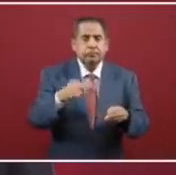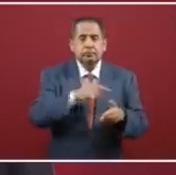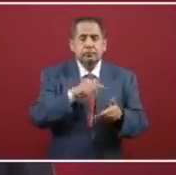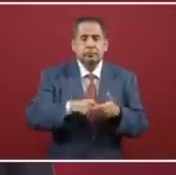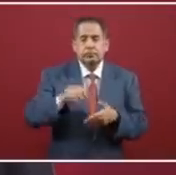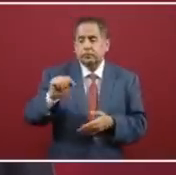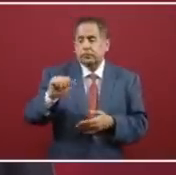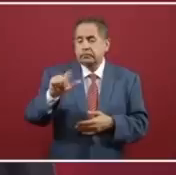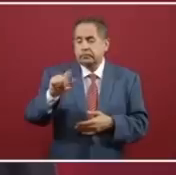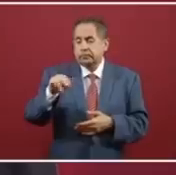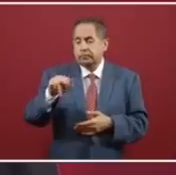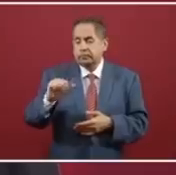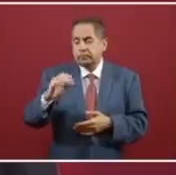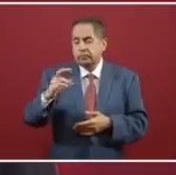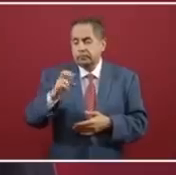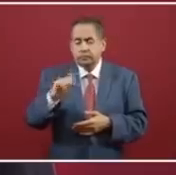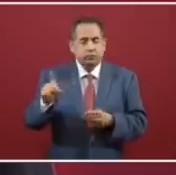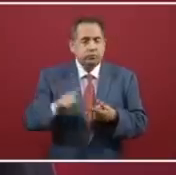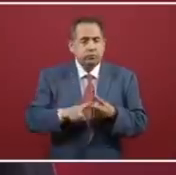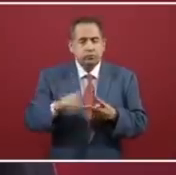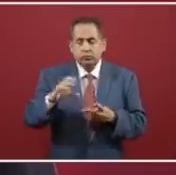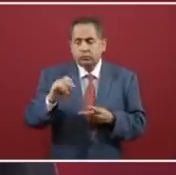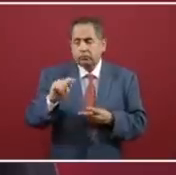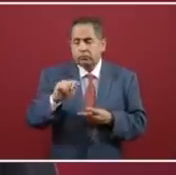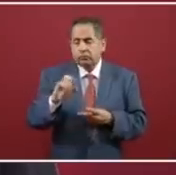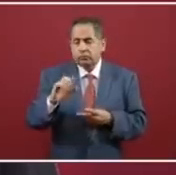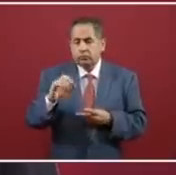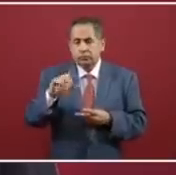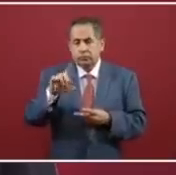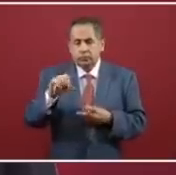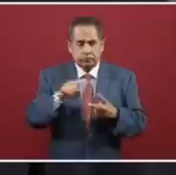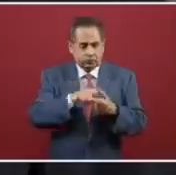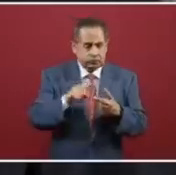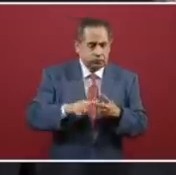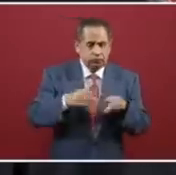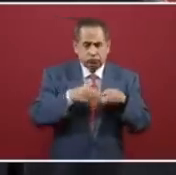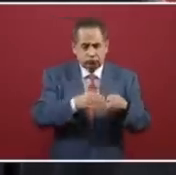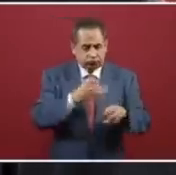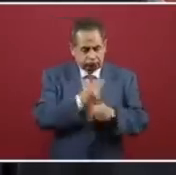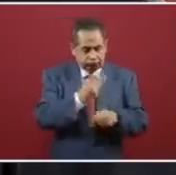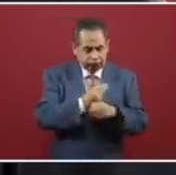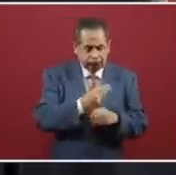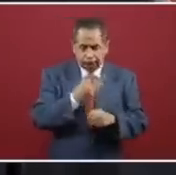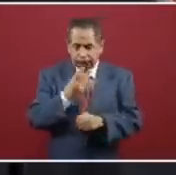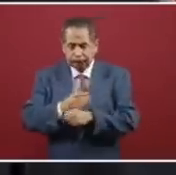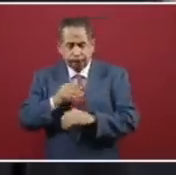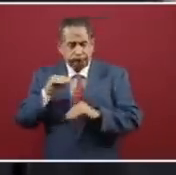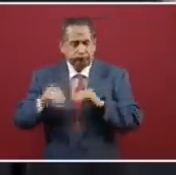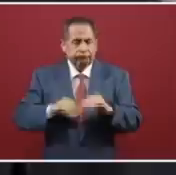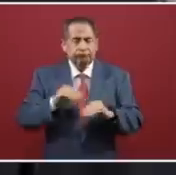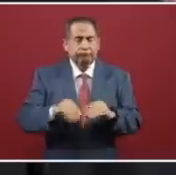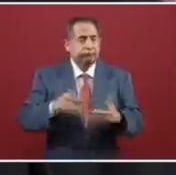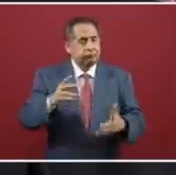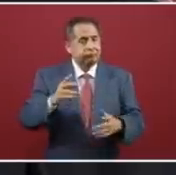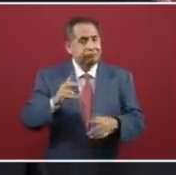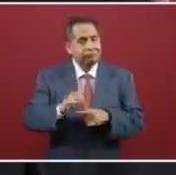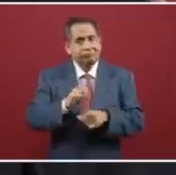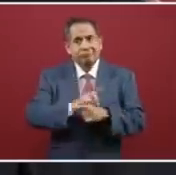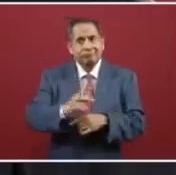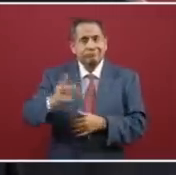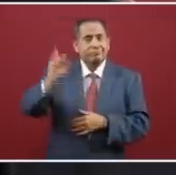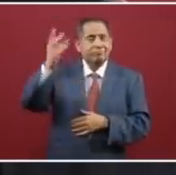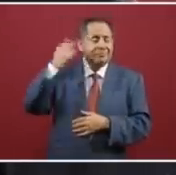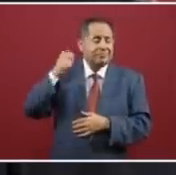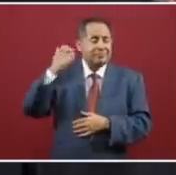cruz y de coatzacoalcos que se construyeron desde la